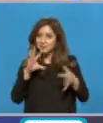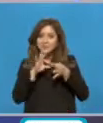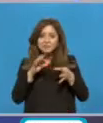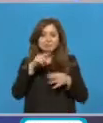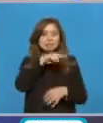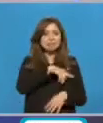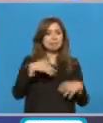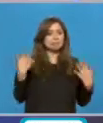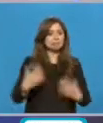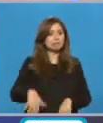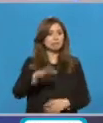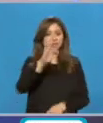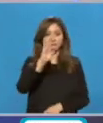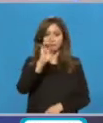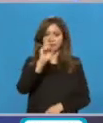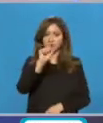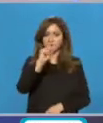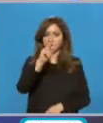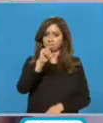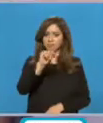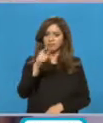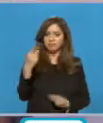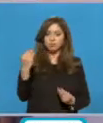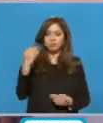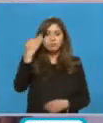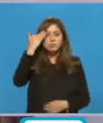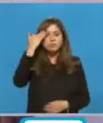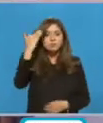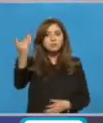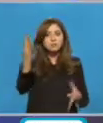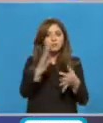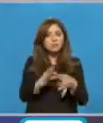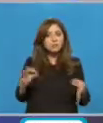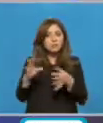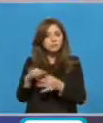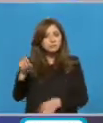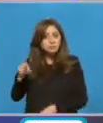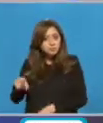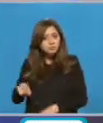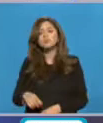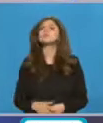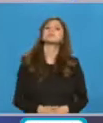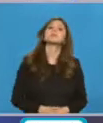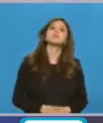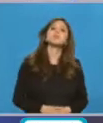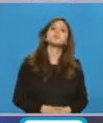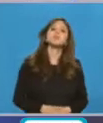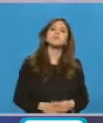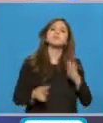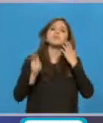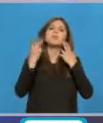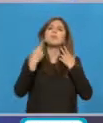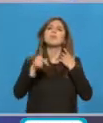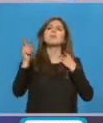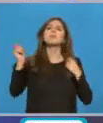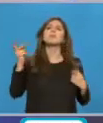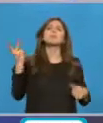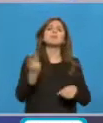festival, qué bárbaro, fue algo que a la fecha seguimos hablando de él. Sí, yo creo que fue un fenómeno, en realidad, pero fue un fenómeno